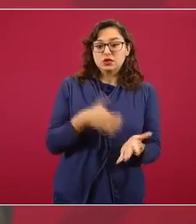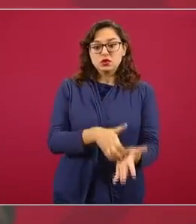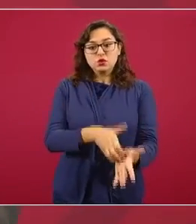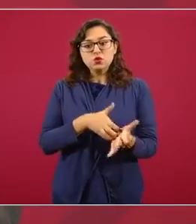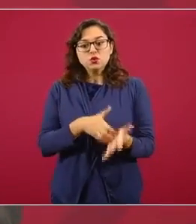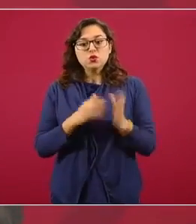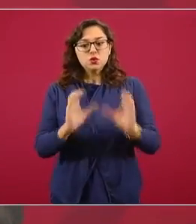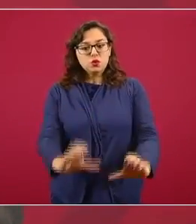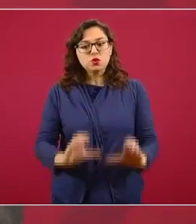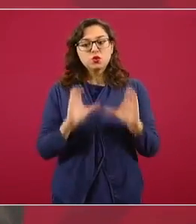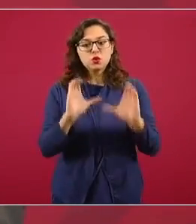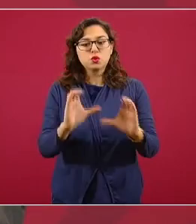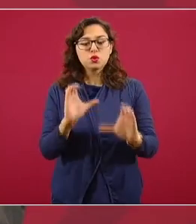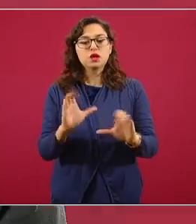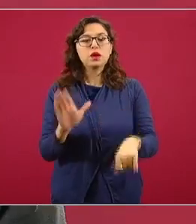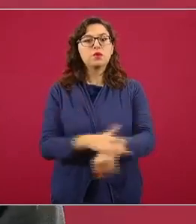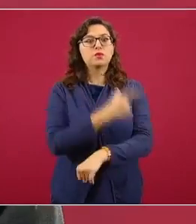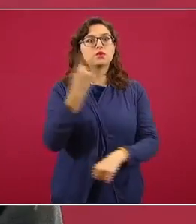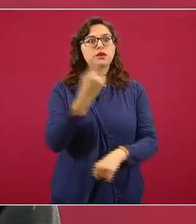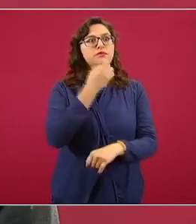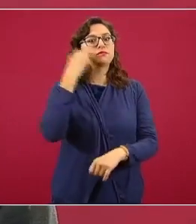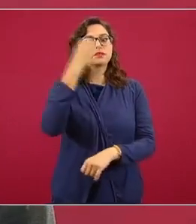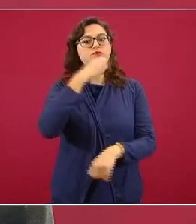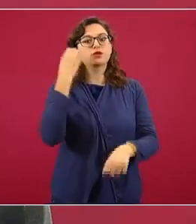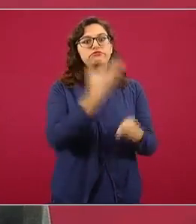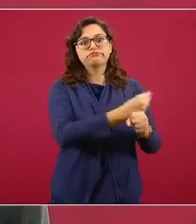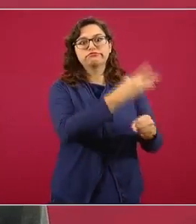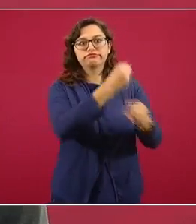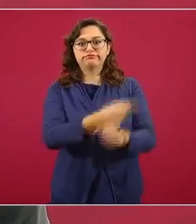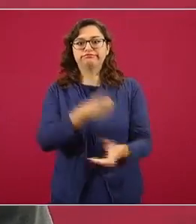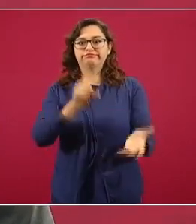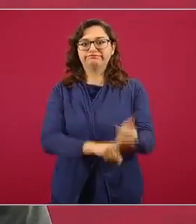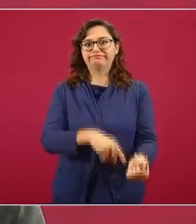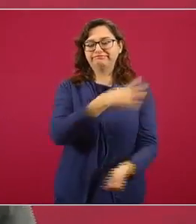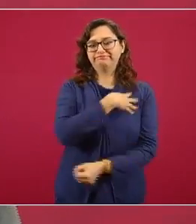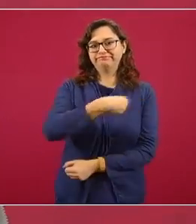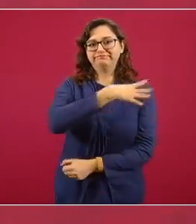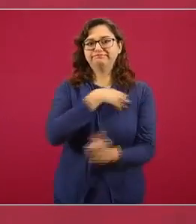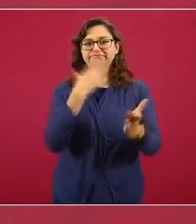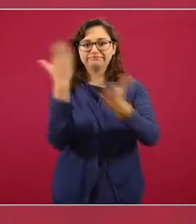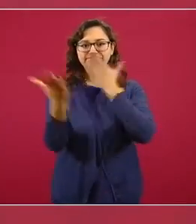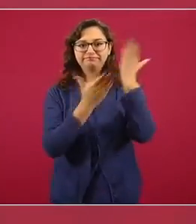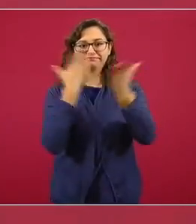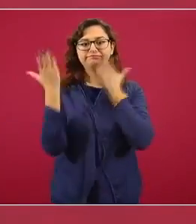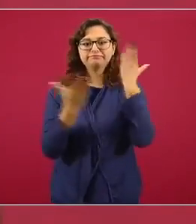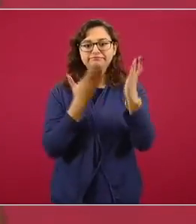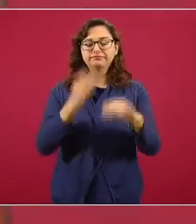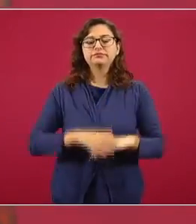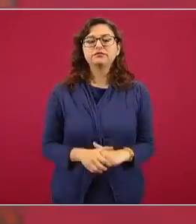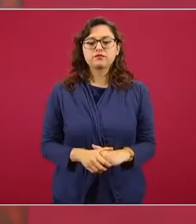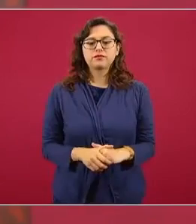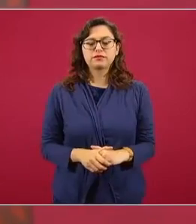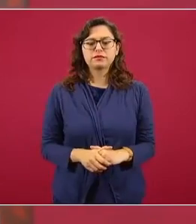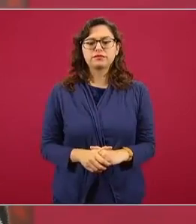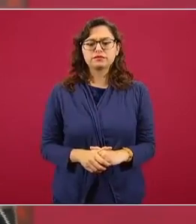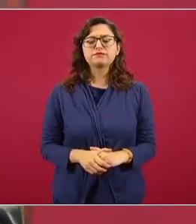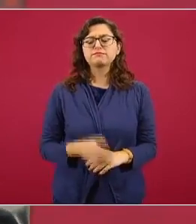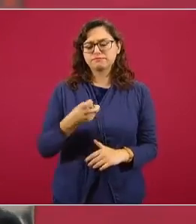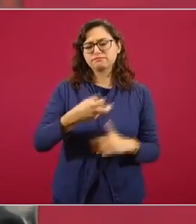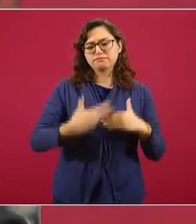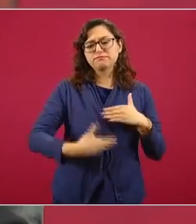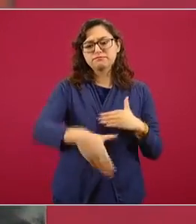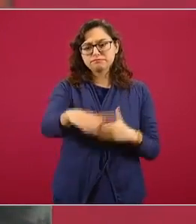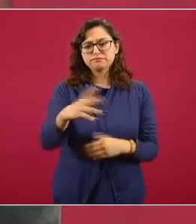que se utiliza para mejorar la escuela donde estudian los hijos. Entonces, eso se está llevando a